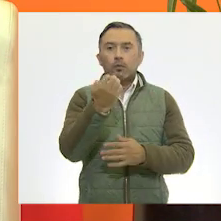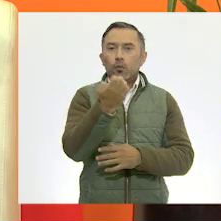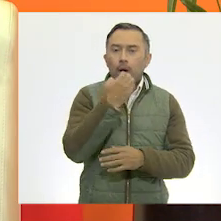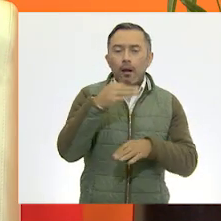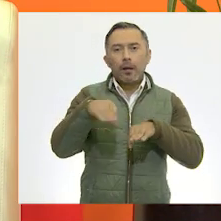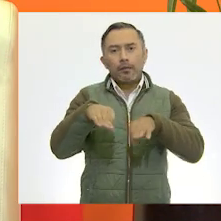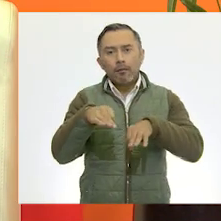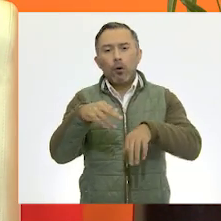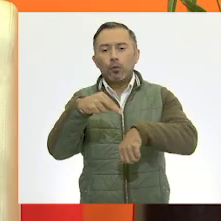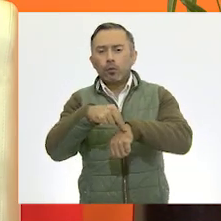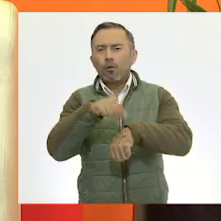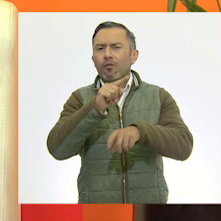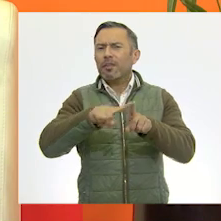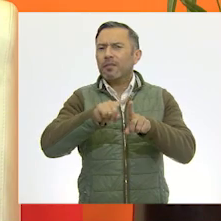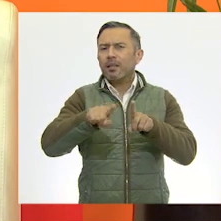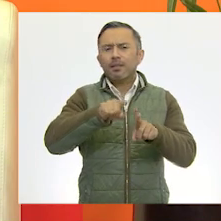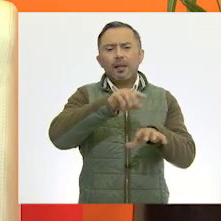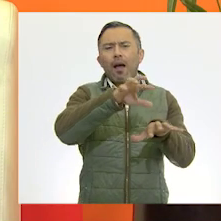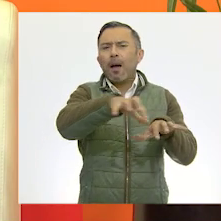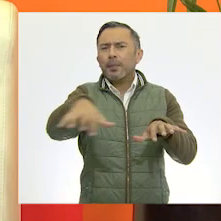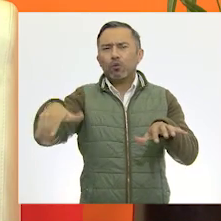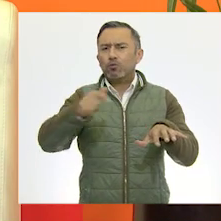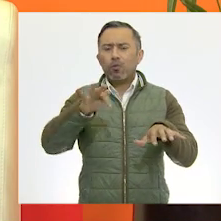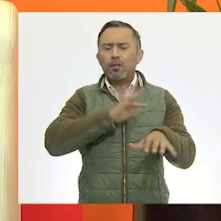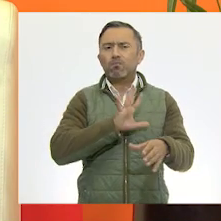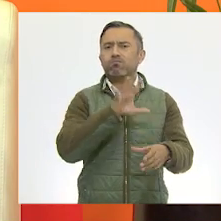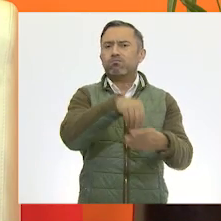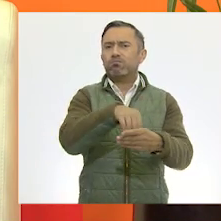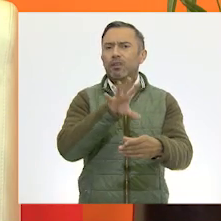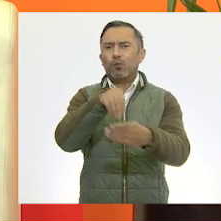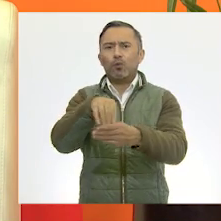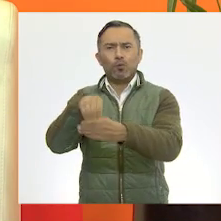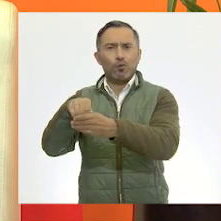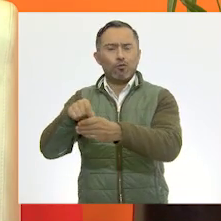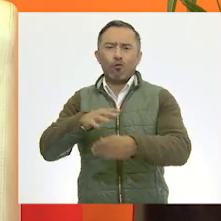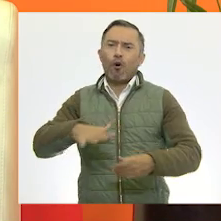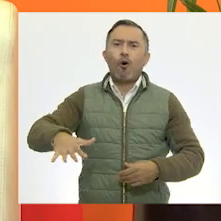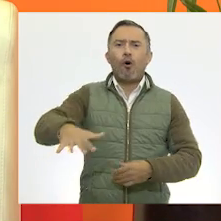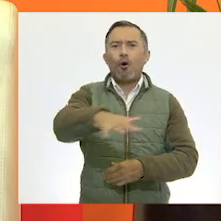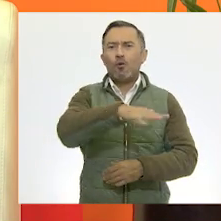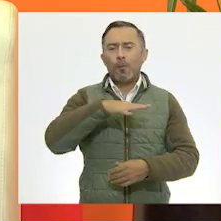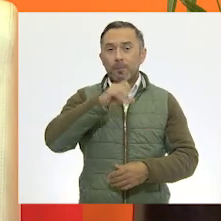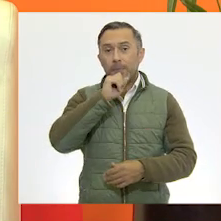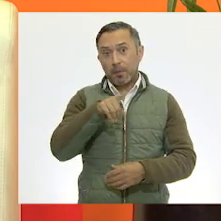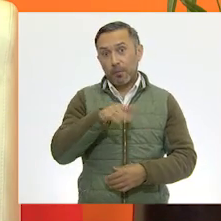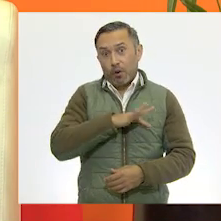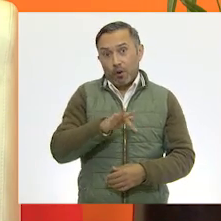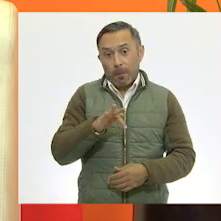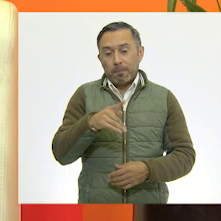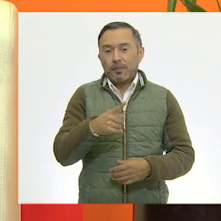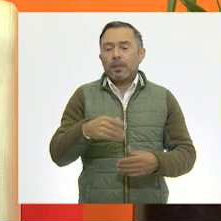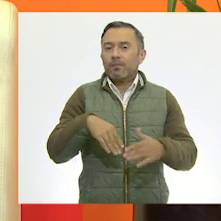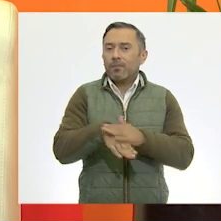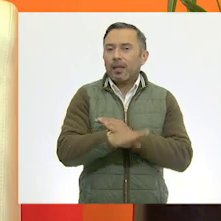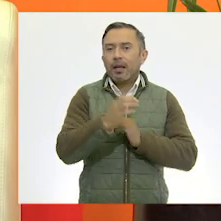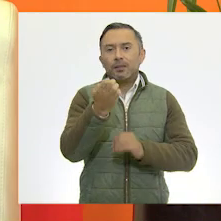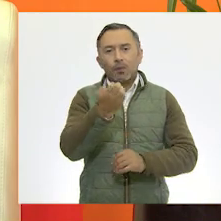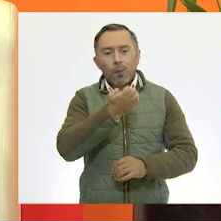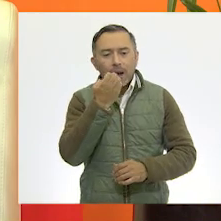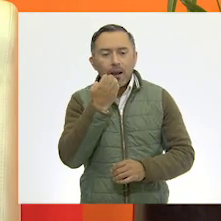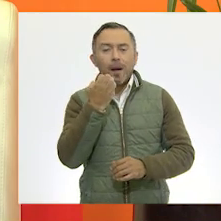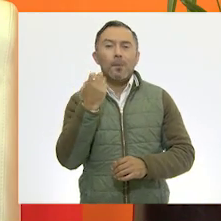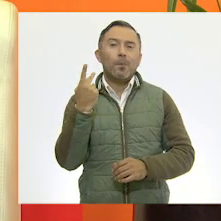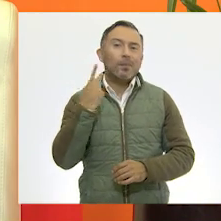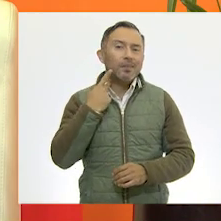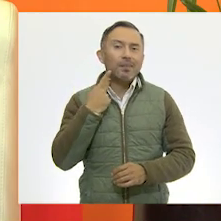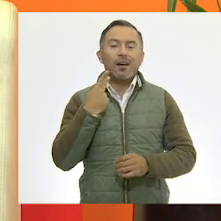y el desarrollo, así como concientizar sobre su situación en todos los aspectos de la vida educativa, política,